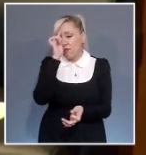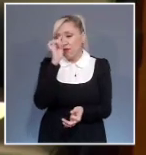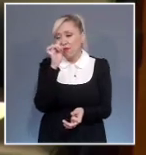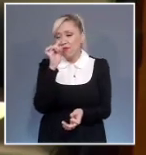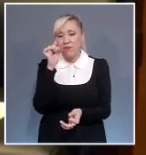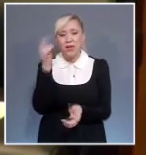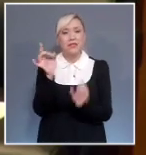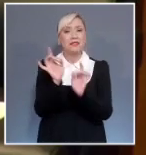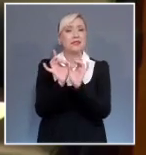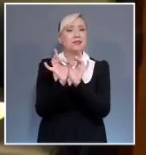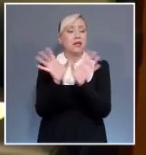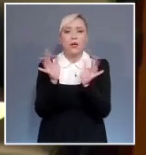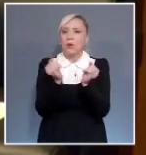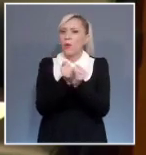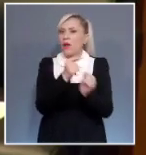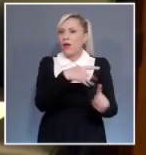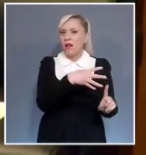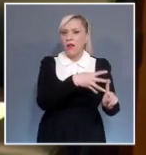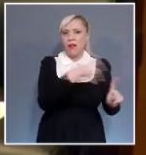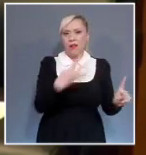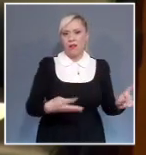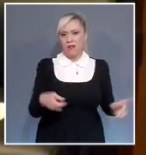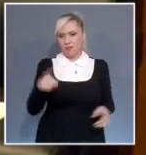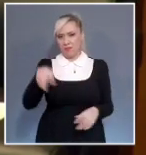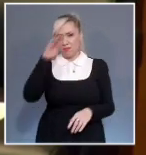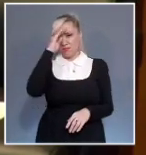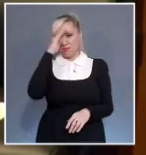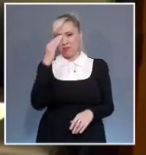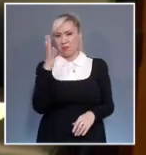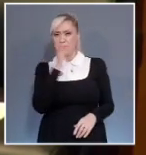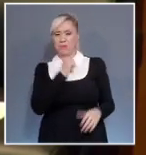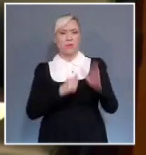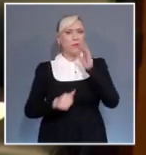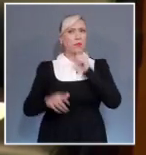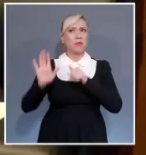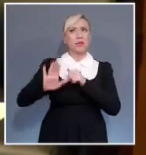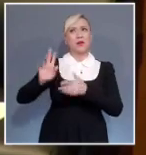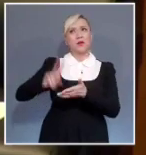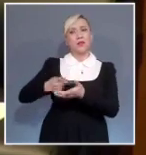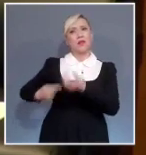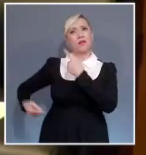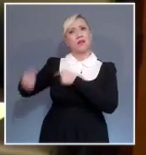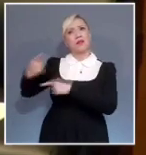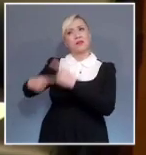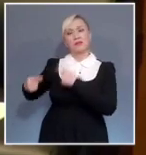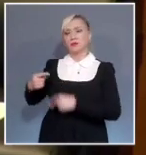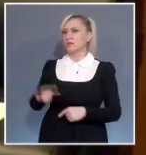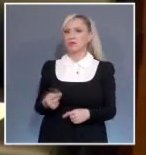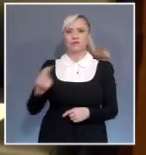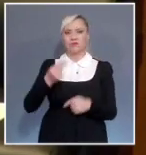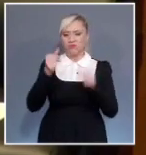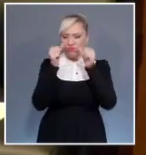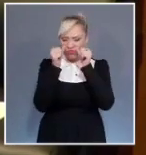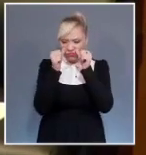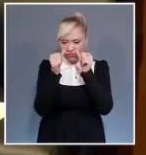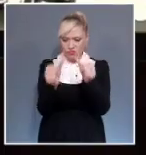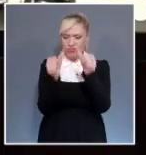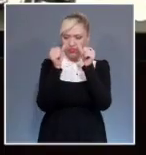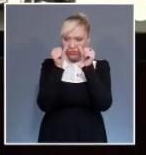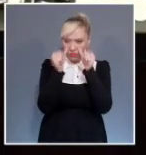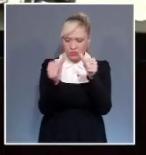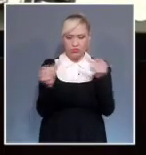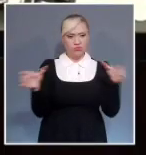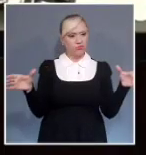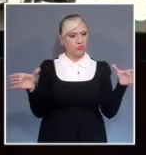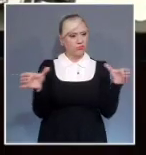y de repente vamos 4 pasos atrás. Hay que permanecer atentos, hay que permanecer presentes más que nunca.